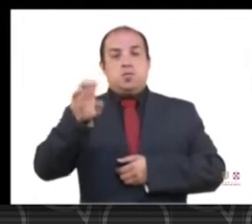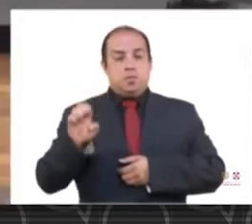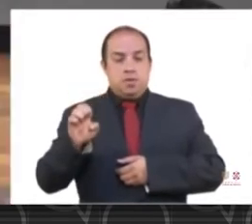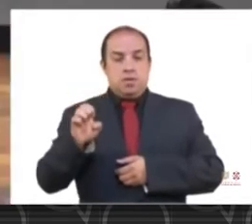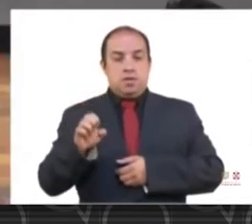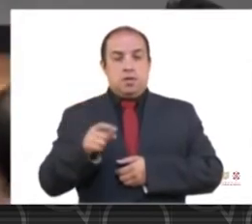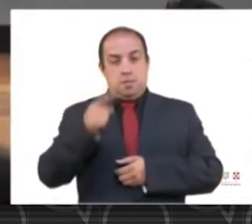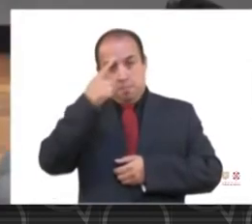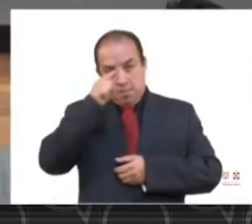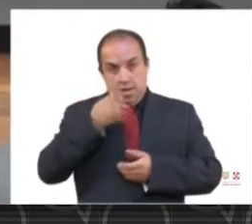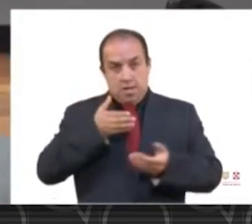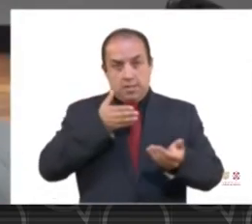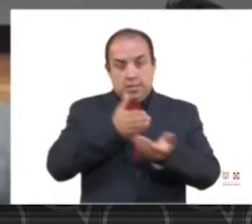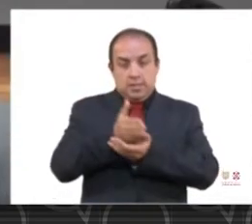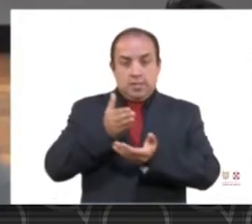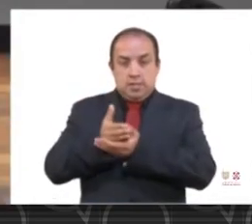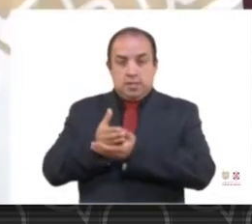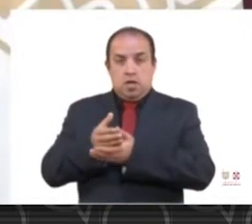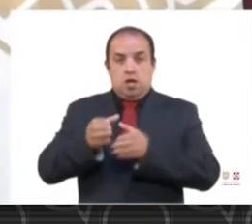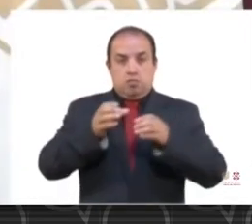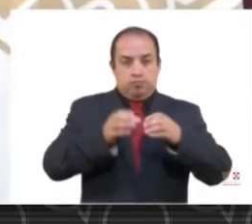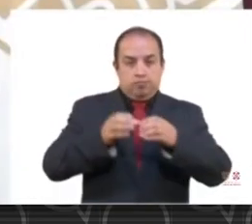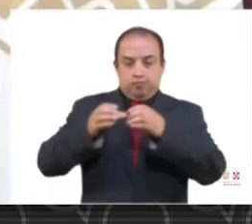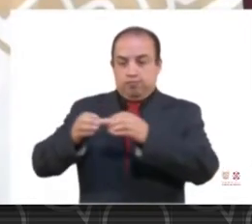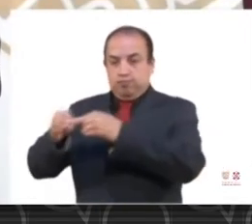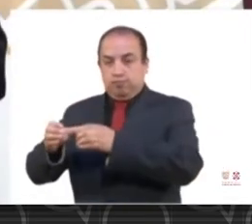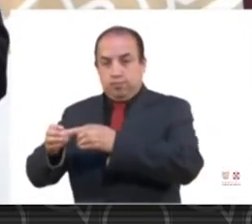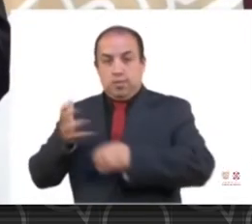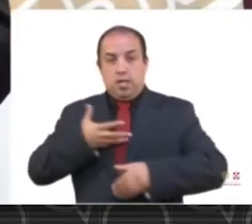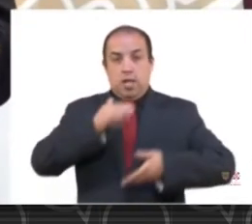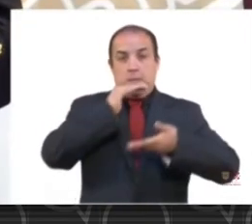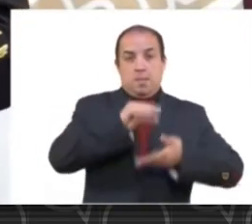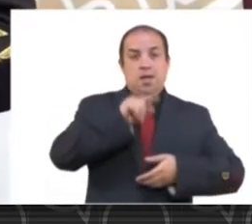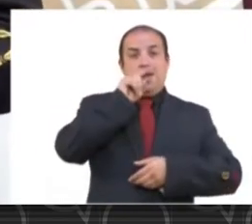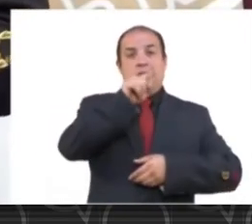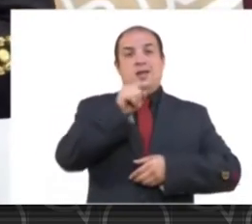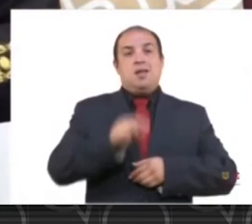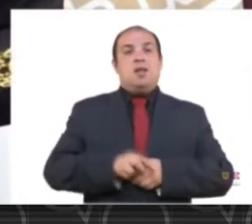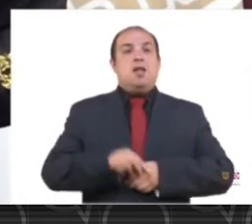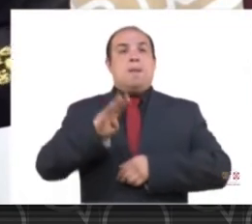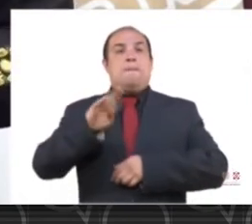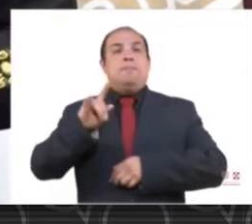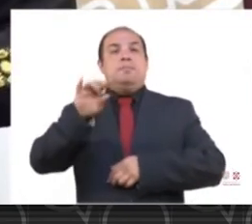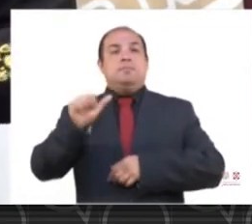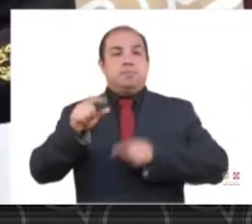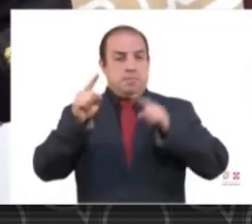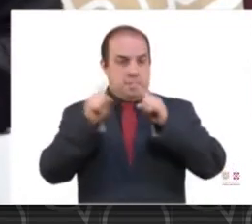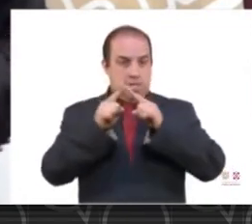capacidad de ahí de la Basílica. Gracias.